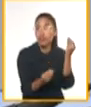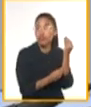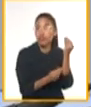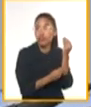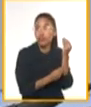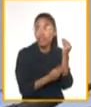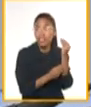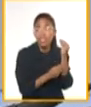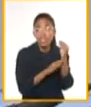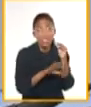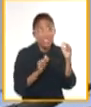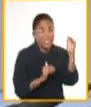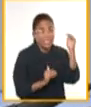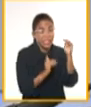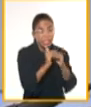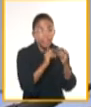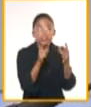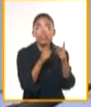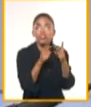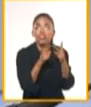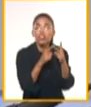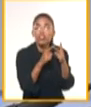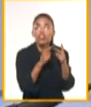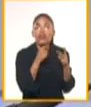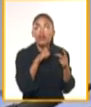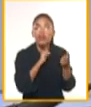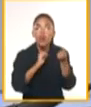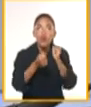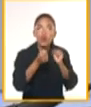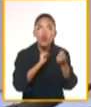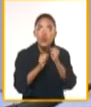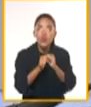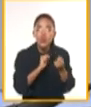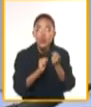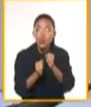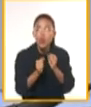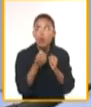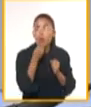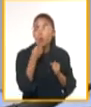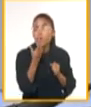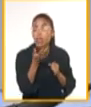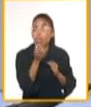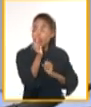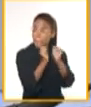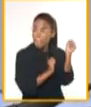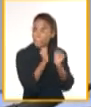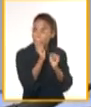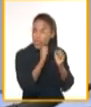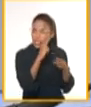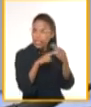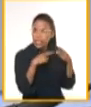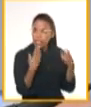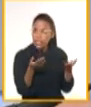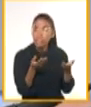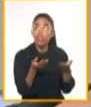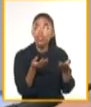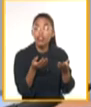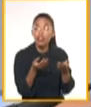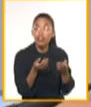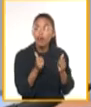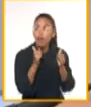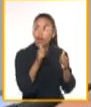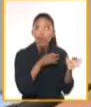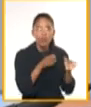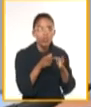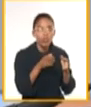Y después que haya capacidad de regular. ¿Qué significa capacidad de regular? Que las máquinas tengan la posibilidad de asumir ese evento y que